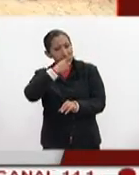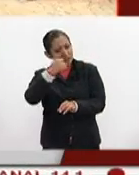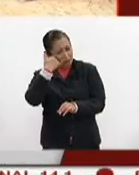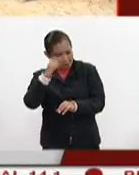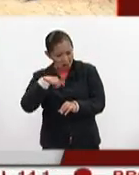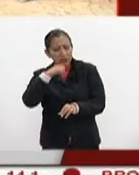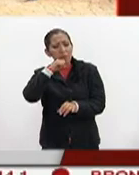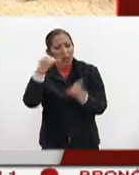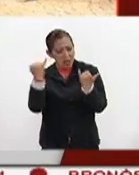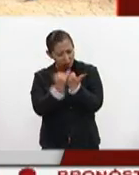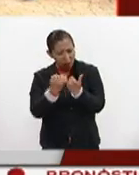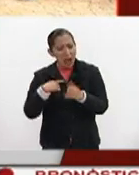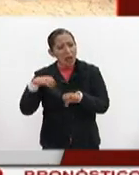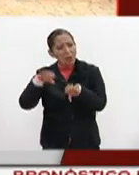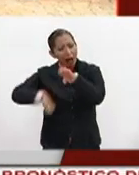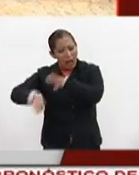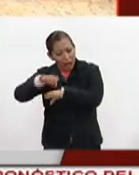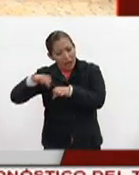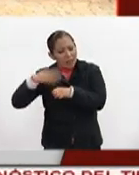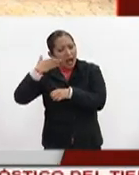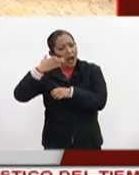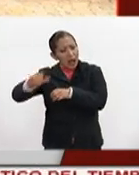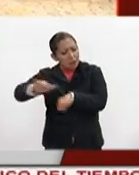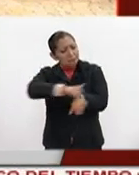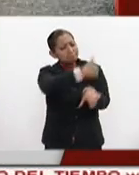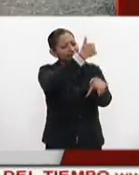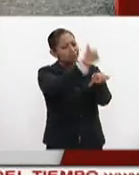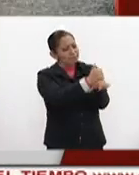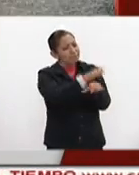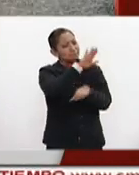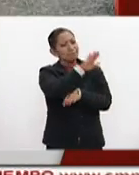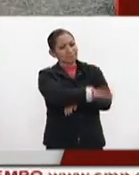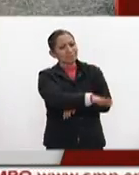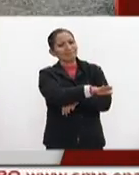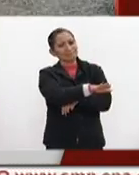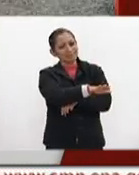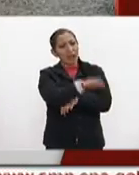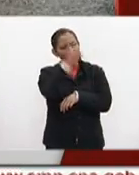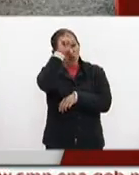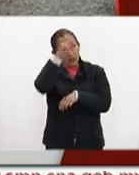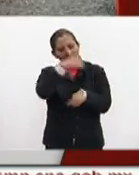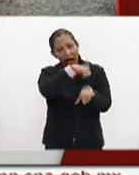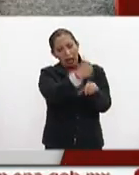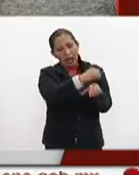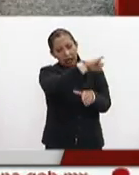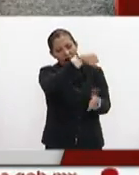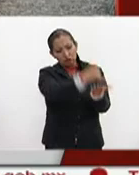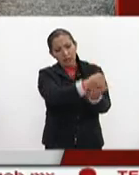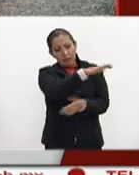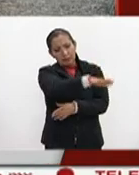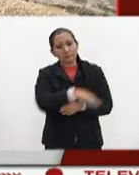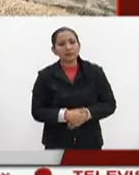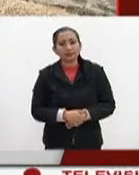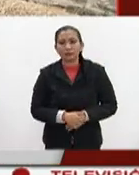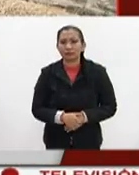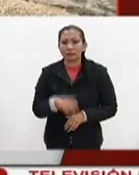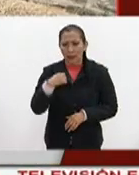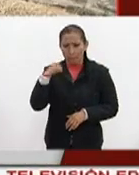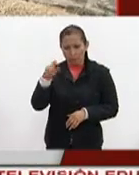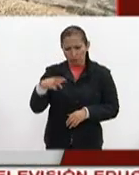de trasladar su embajada, o más bien poner una embajada de Turquía en Jerusalén Este. Es que a eso